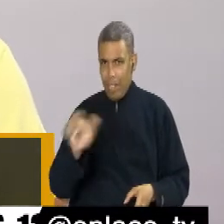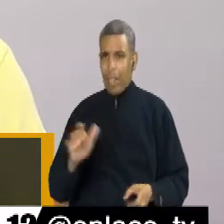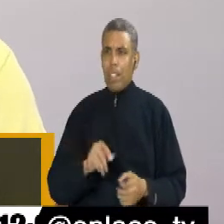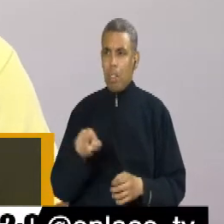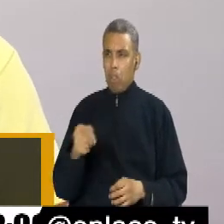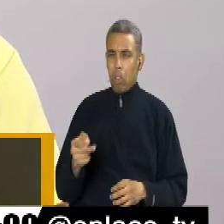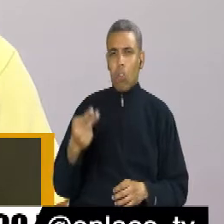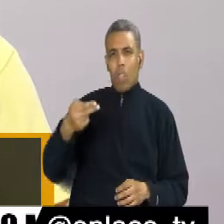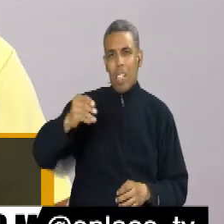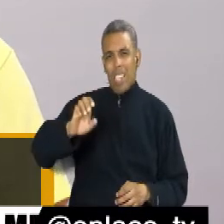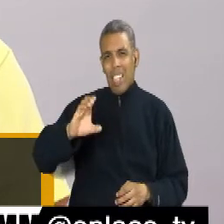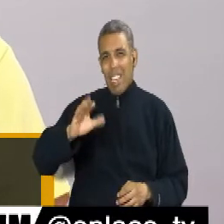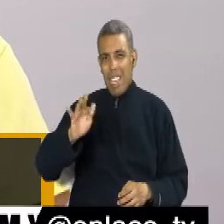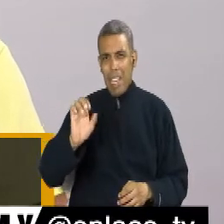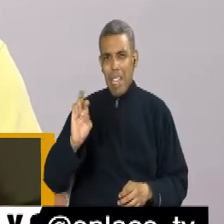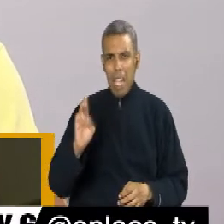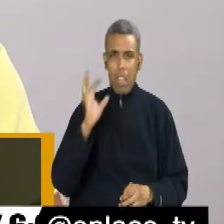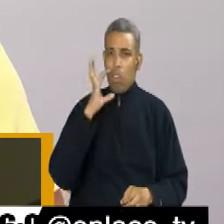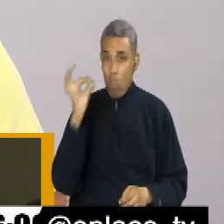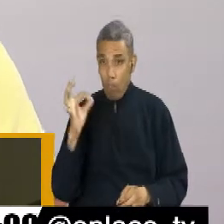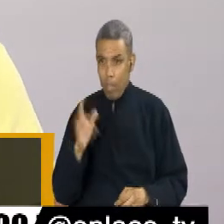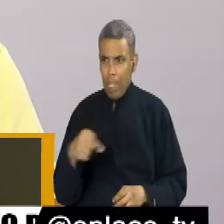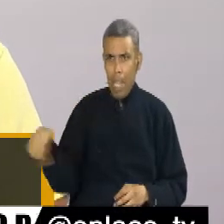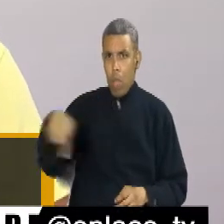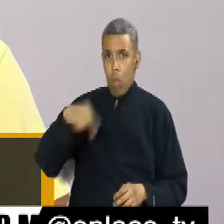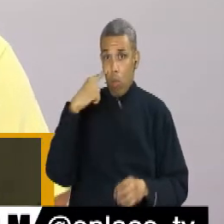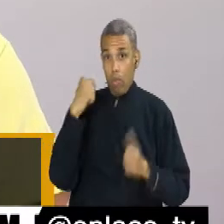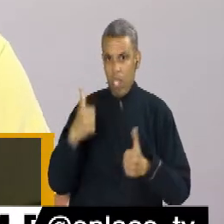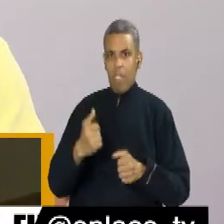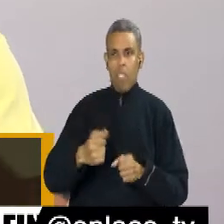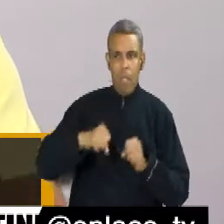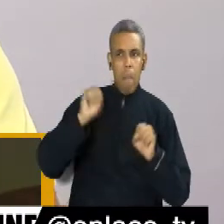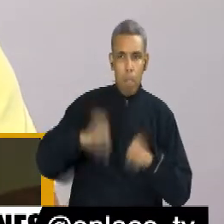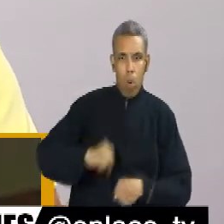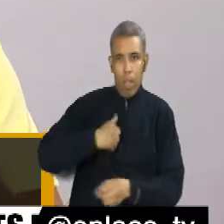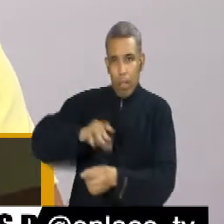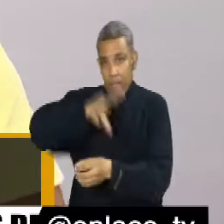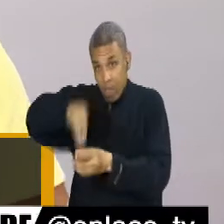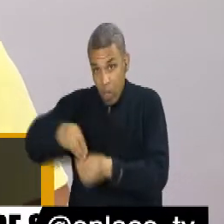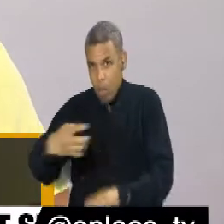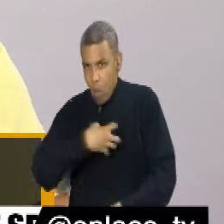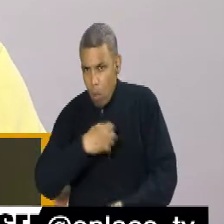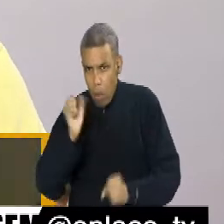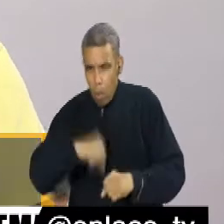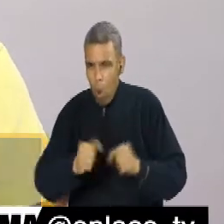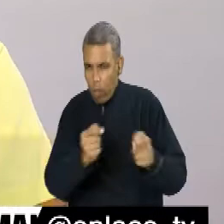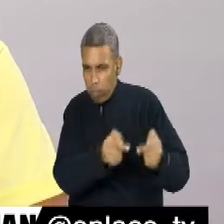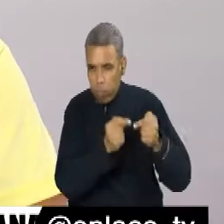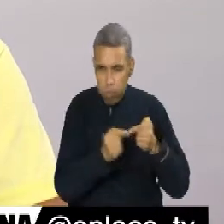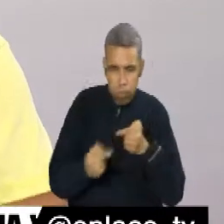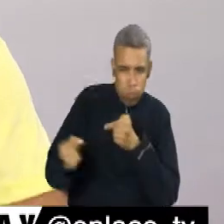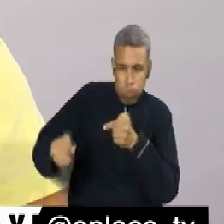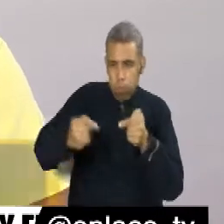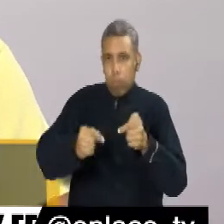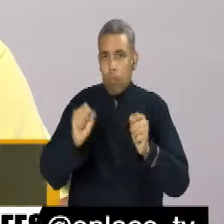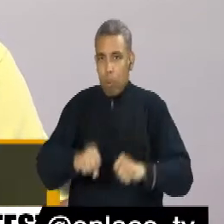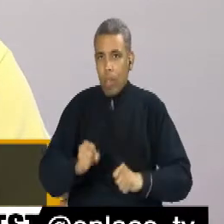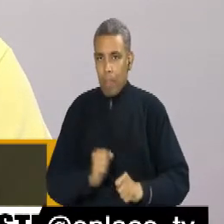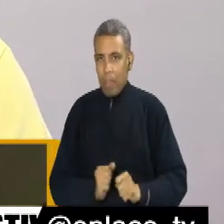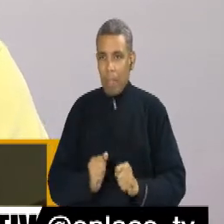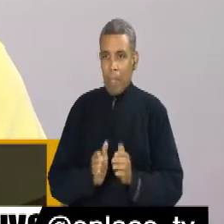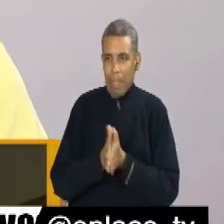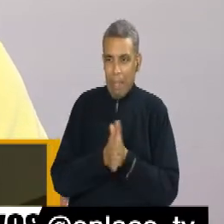van a ir a pelear los cupos para los Juegos Suramericanos de la Juventud, que son 4 cupos que hay para Colombia en este